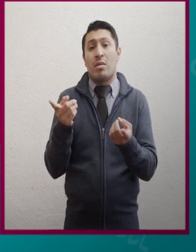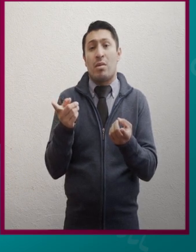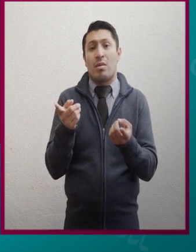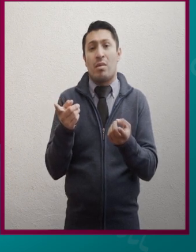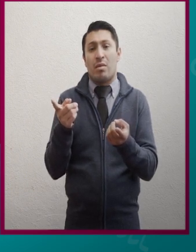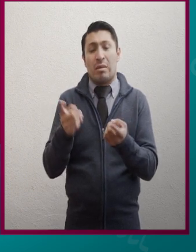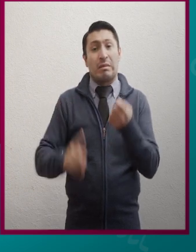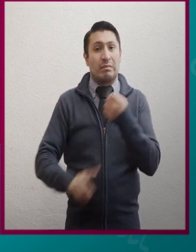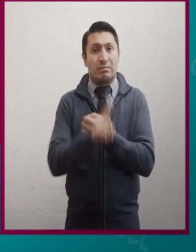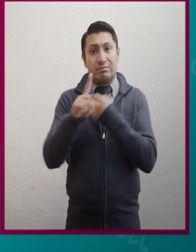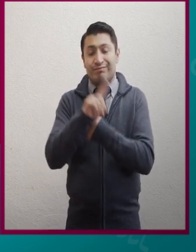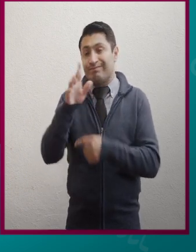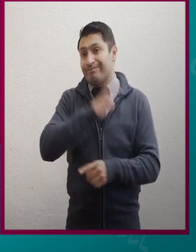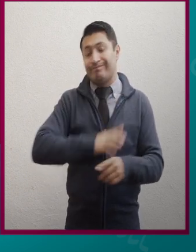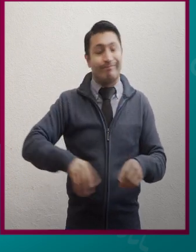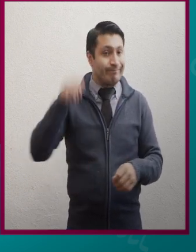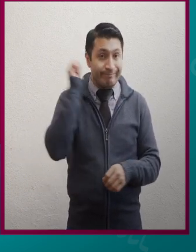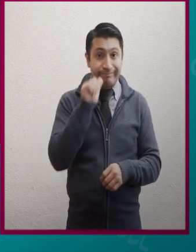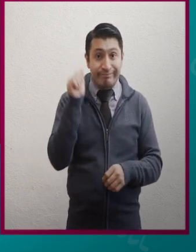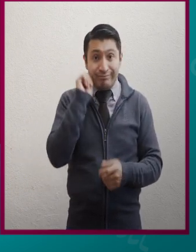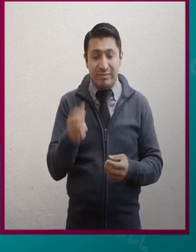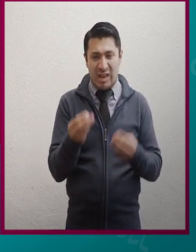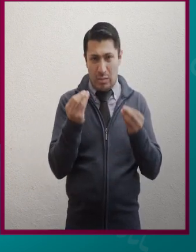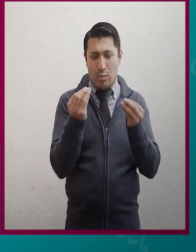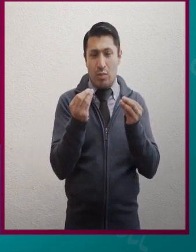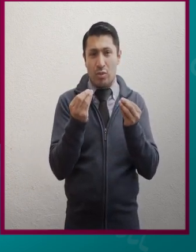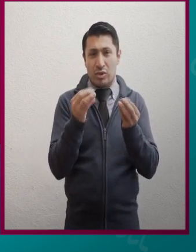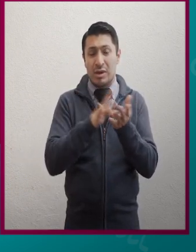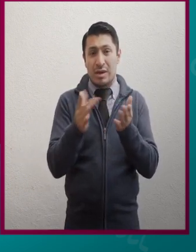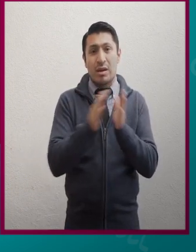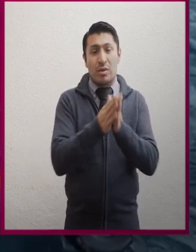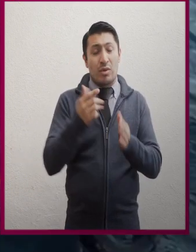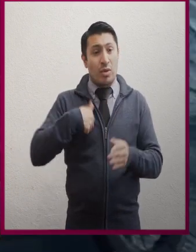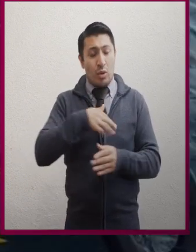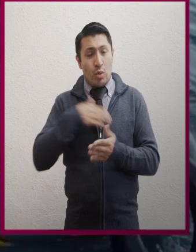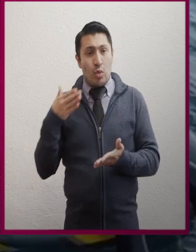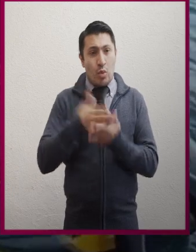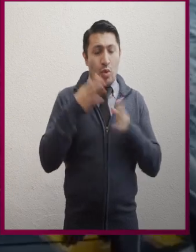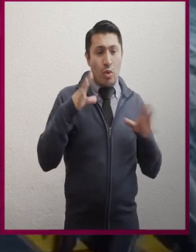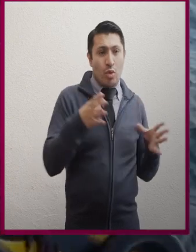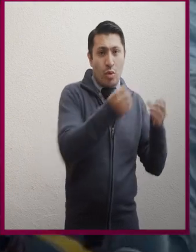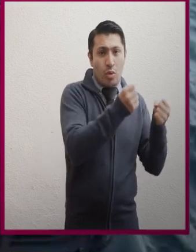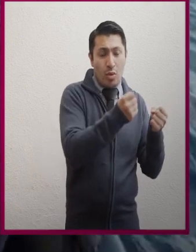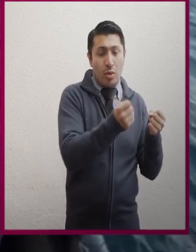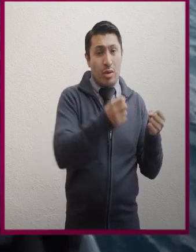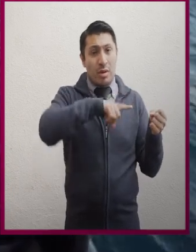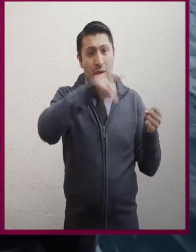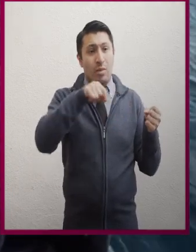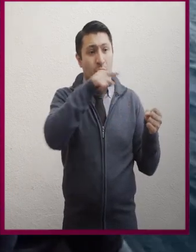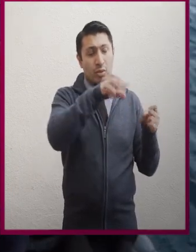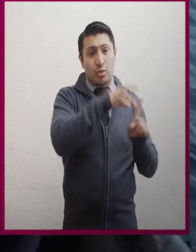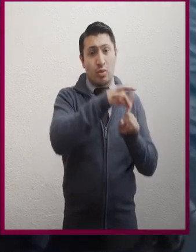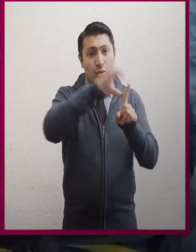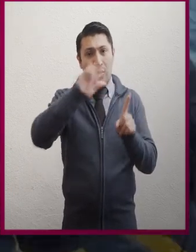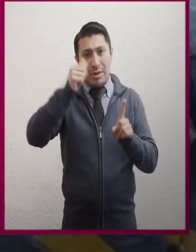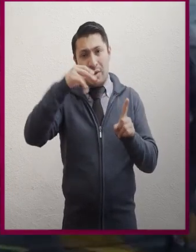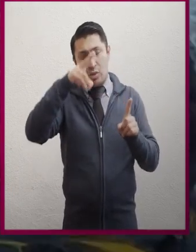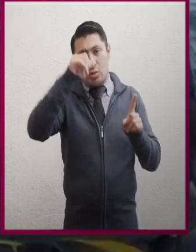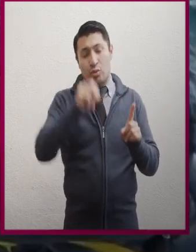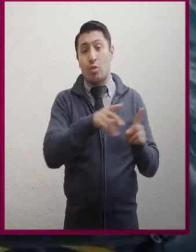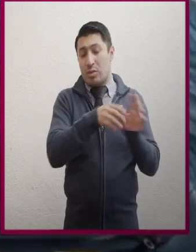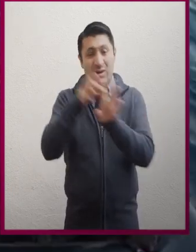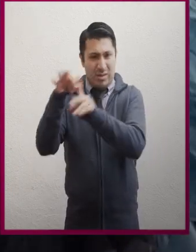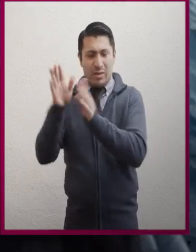por favor, muchas gracias. Vamos a recogerlo nosotros y luego os lleváis el cayuco, por favor. Llegar al otro lado del Mediterráneo no es el fin,